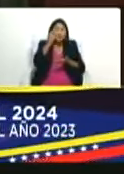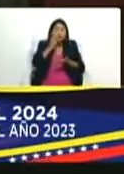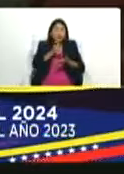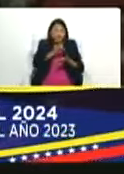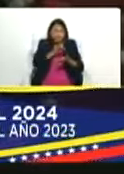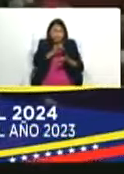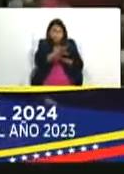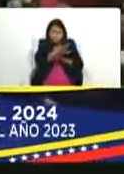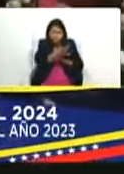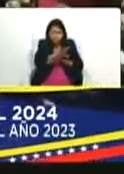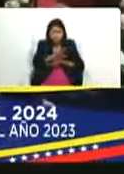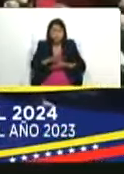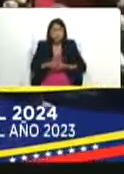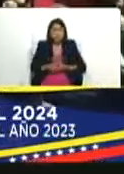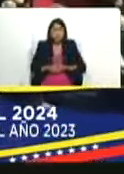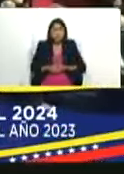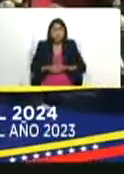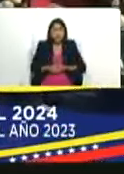de Sucre.